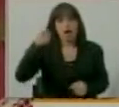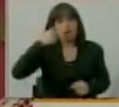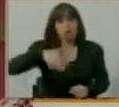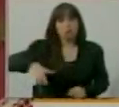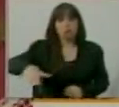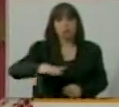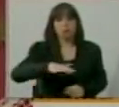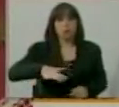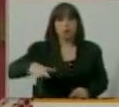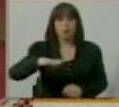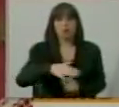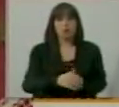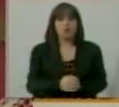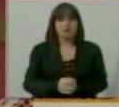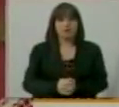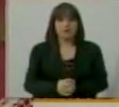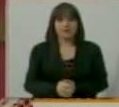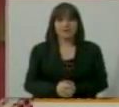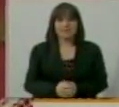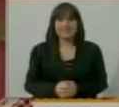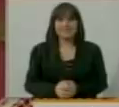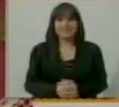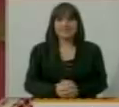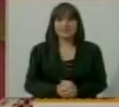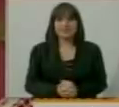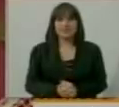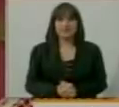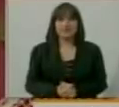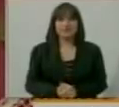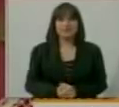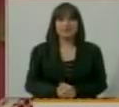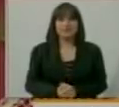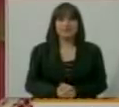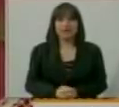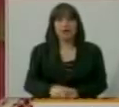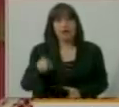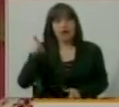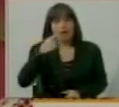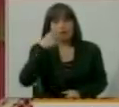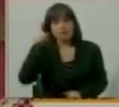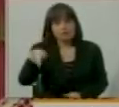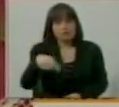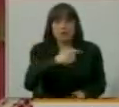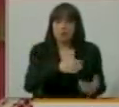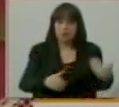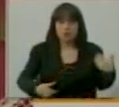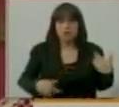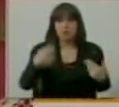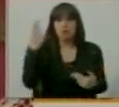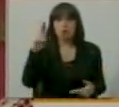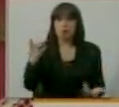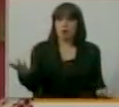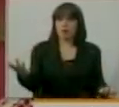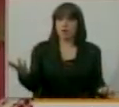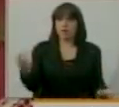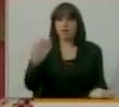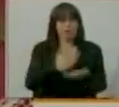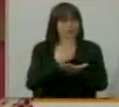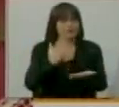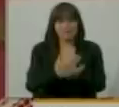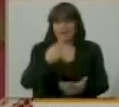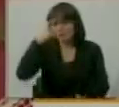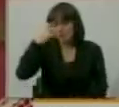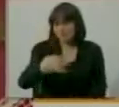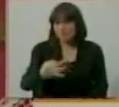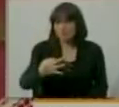Porque la voracidad del imperialismo no perdona edades, Pepe. Yo siempre he creído lo siguiente, cuando la derecha